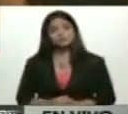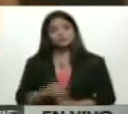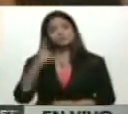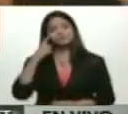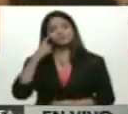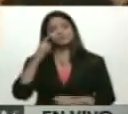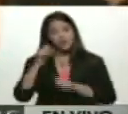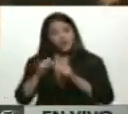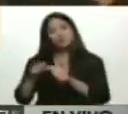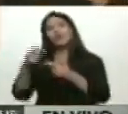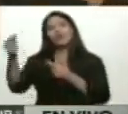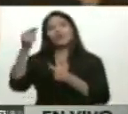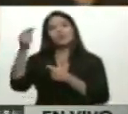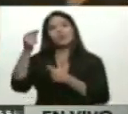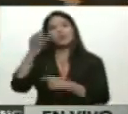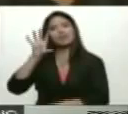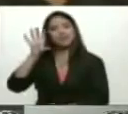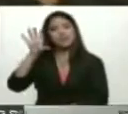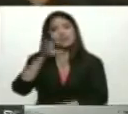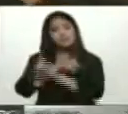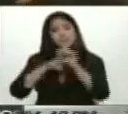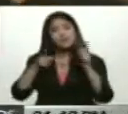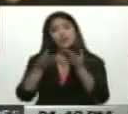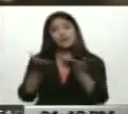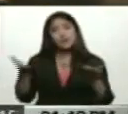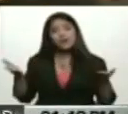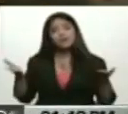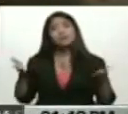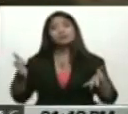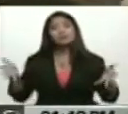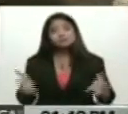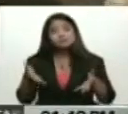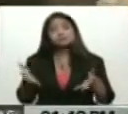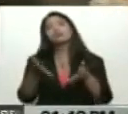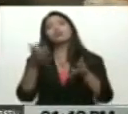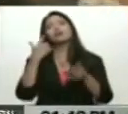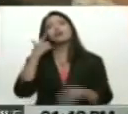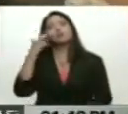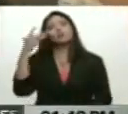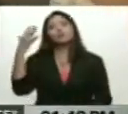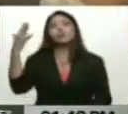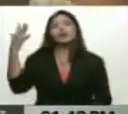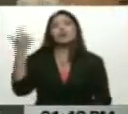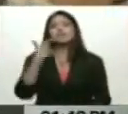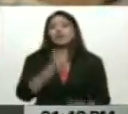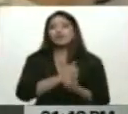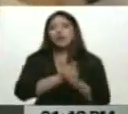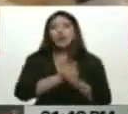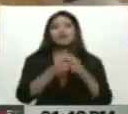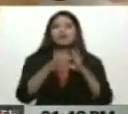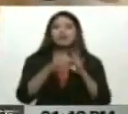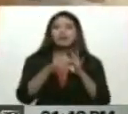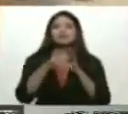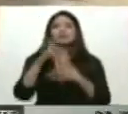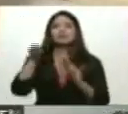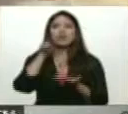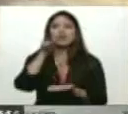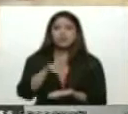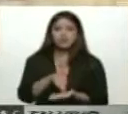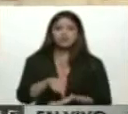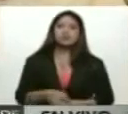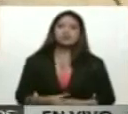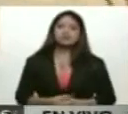memoria de una patria pero son ellos también quienes cultivan el imaginario y los afectos de una república